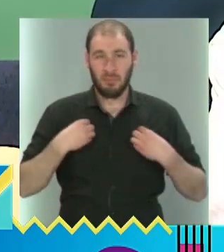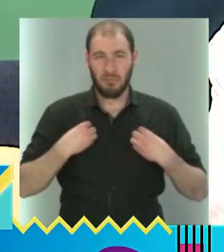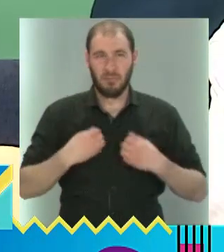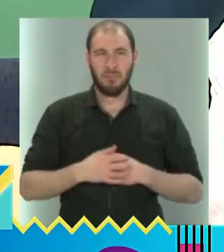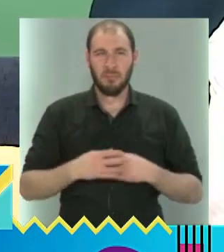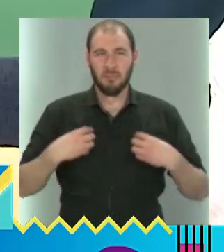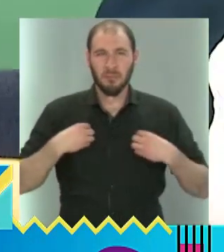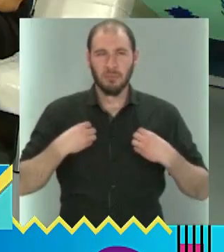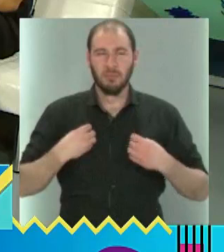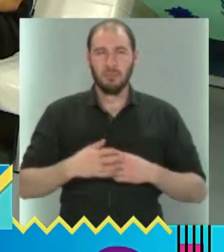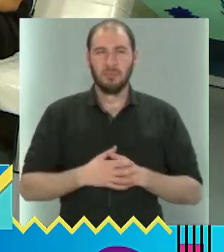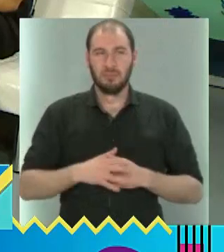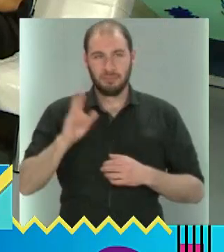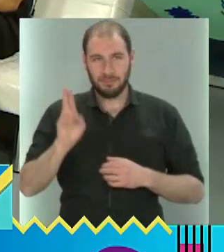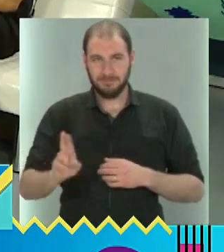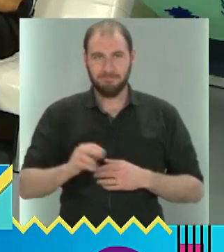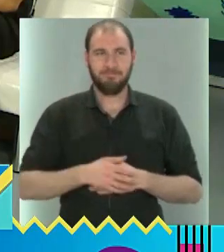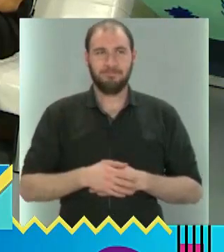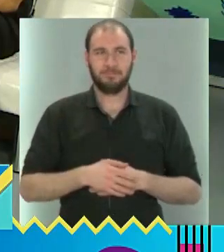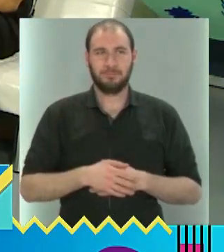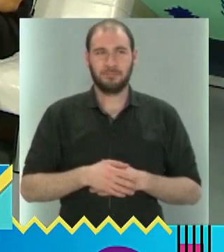este uniforme, permiso,